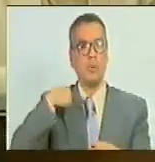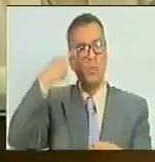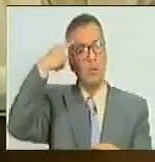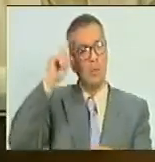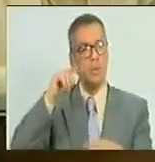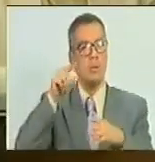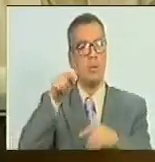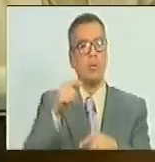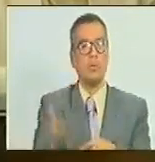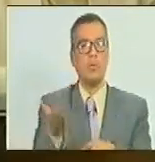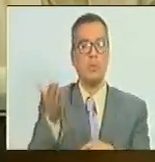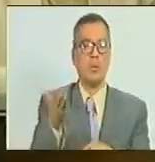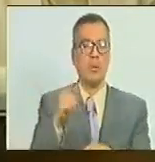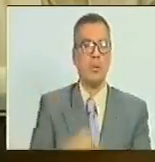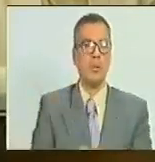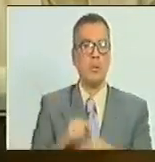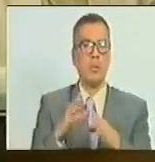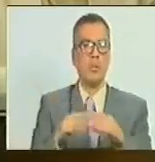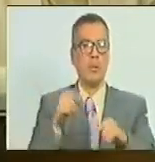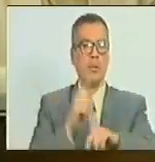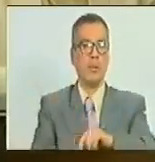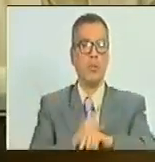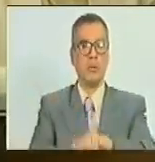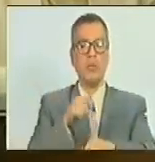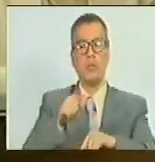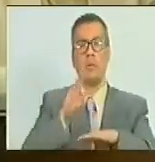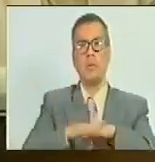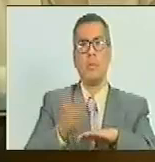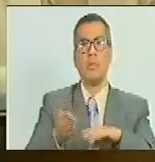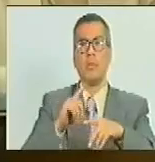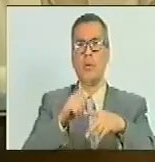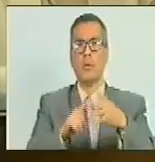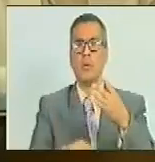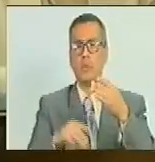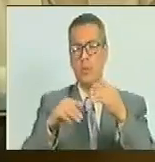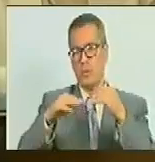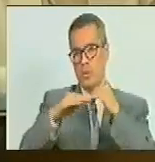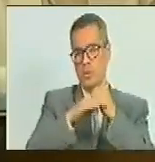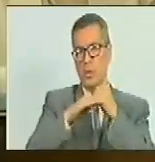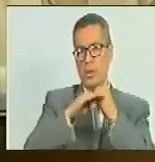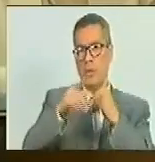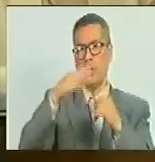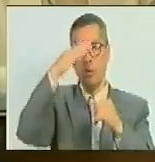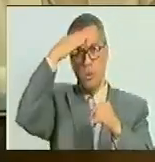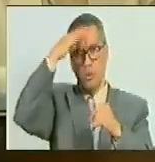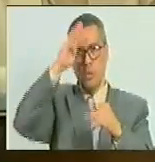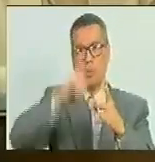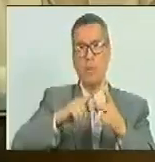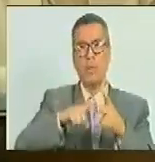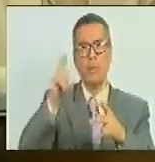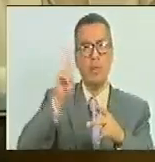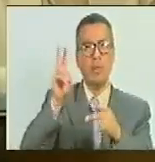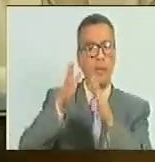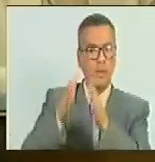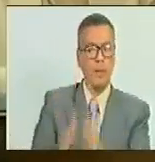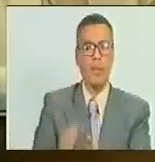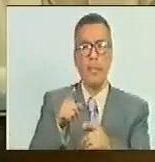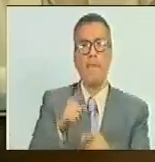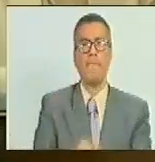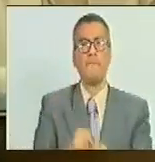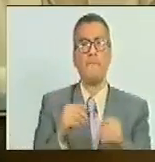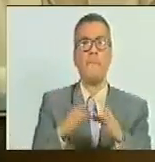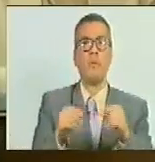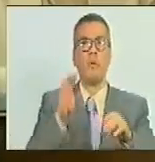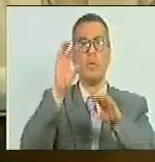eso es fundamental en estos tiempos, porque si en algo nos parecemos los cubanos y los venezolanos es que